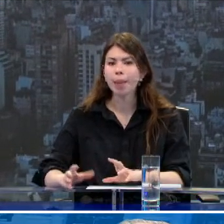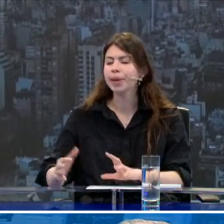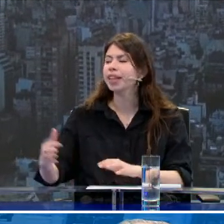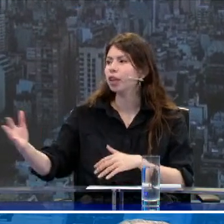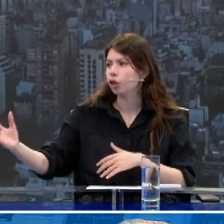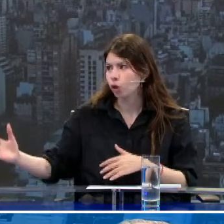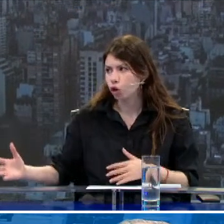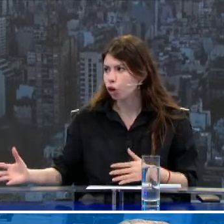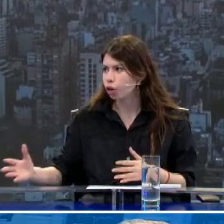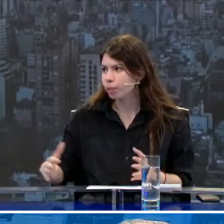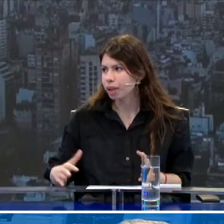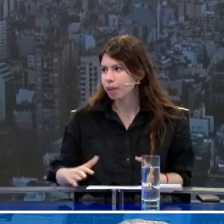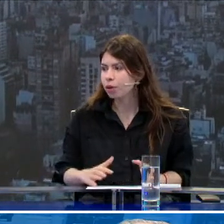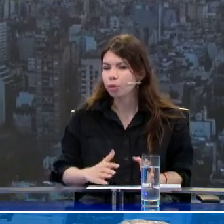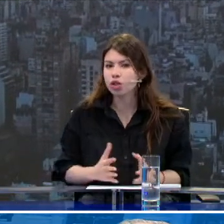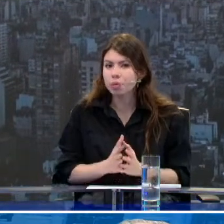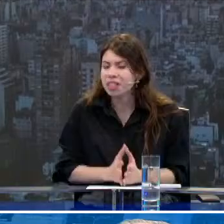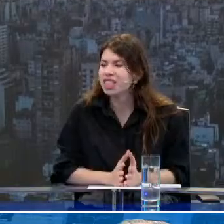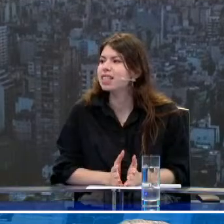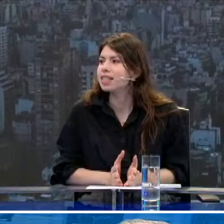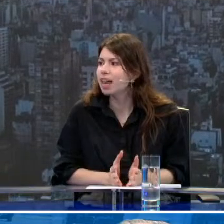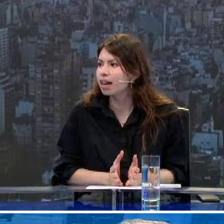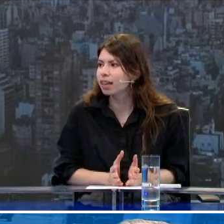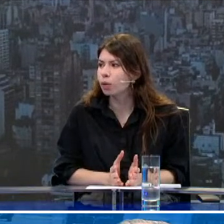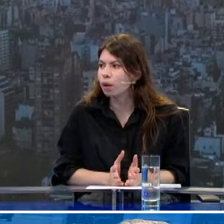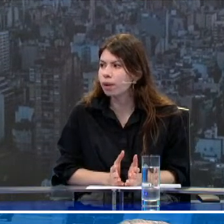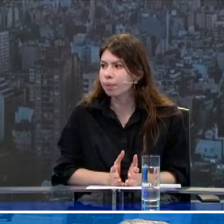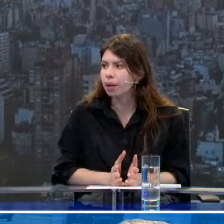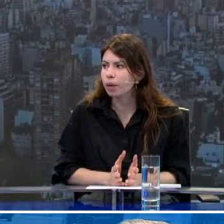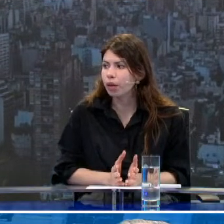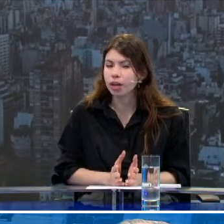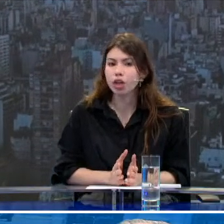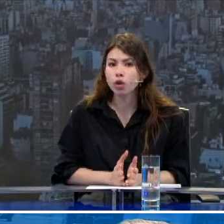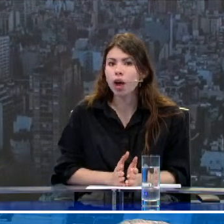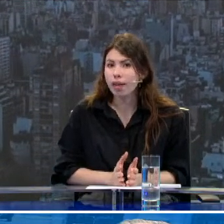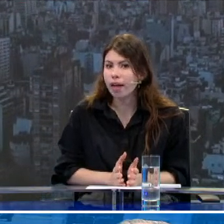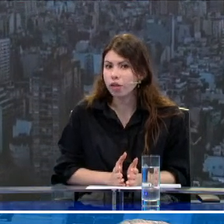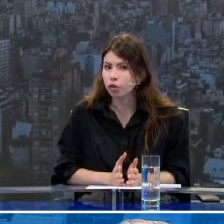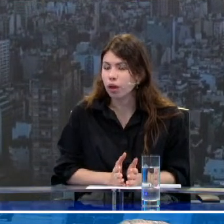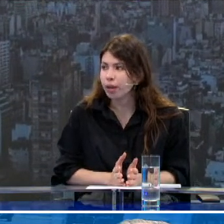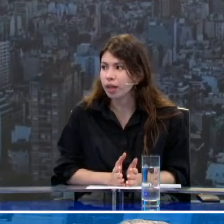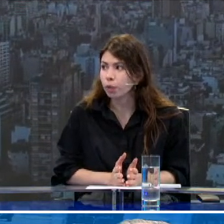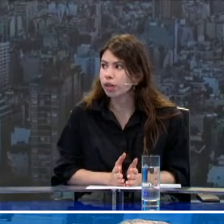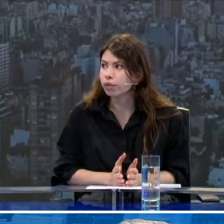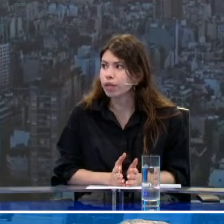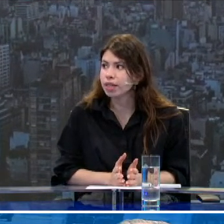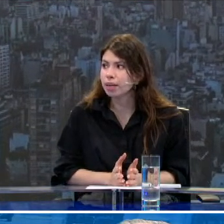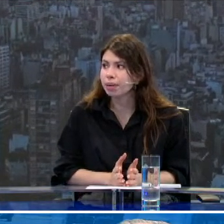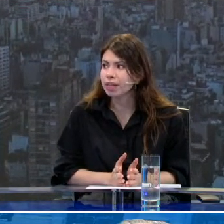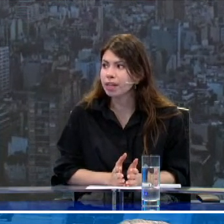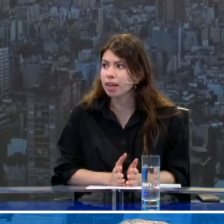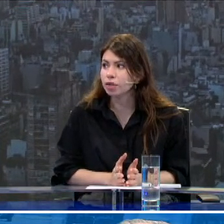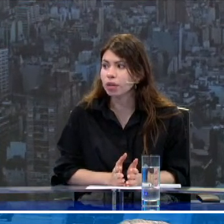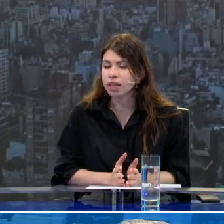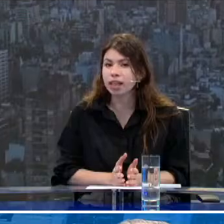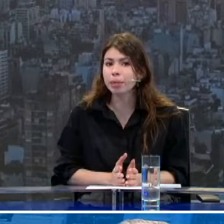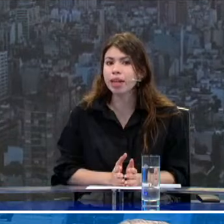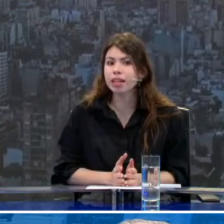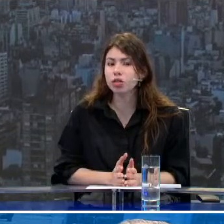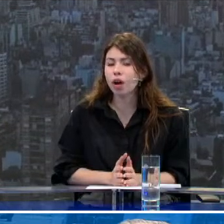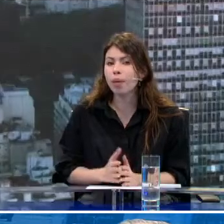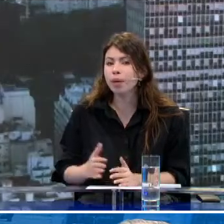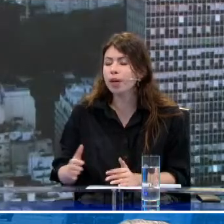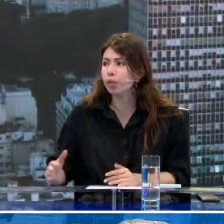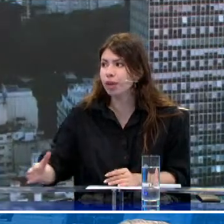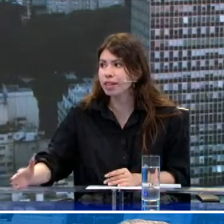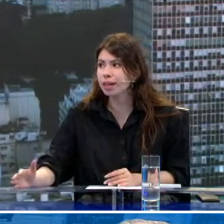bien, aparte tiene otro tono, por ejemplo, el vocero presidencial, que igual Manuel Adorni no ha dado todavía ninguna conferencia de prensa sobre este tema. De